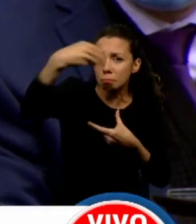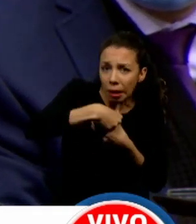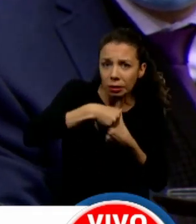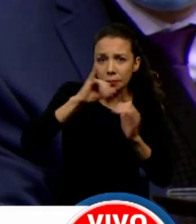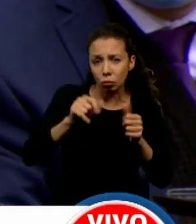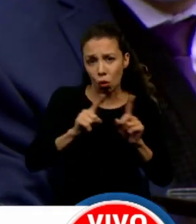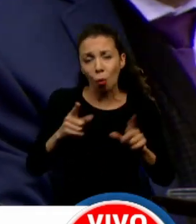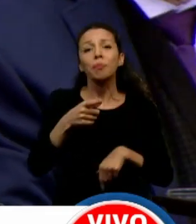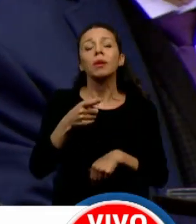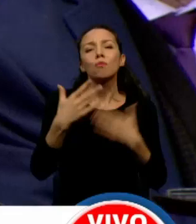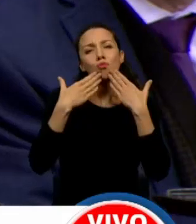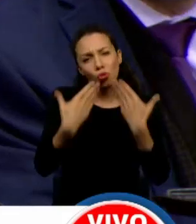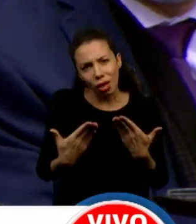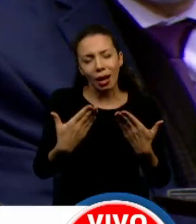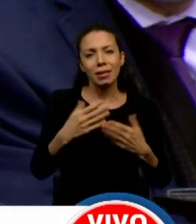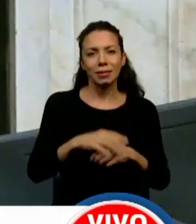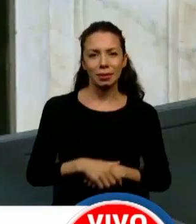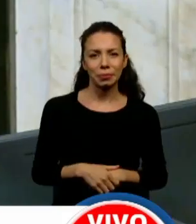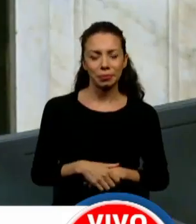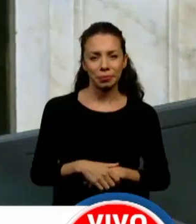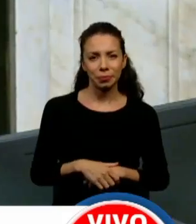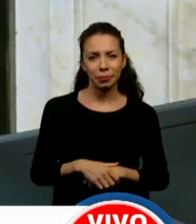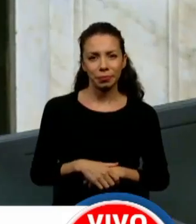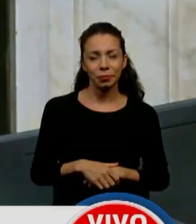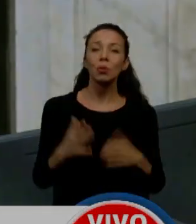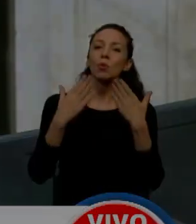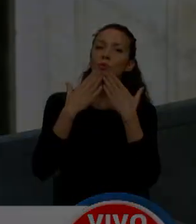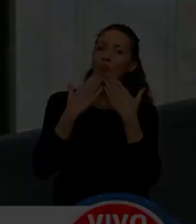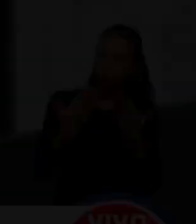gracias, jefe de gabinete. Gracias, diputado Pérez Araujo.